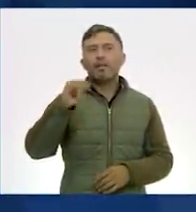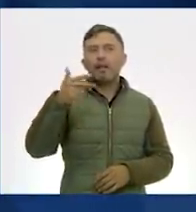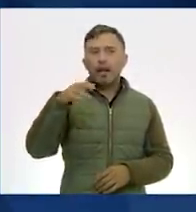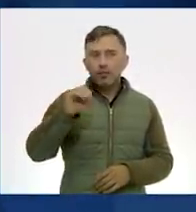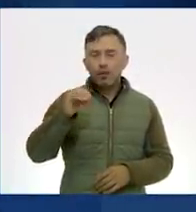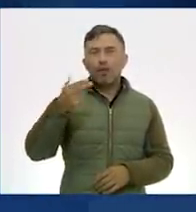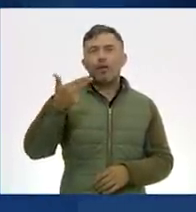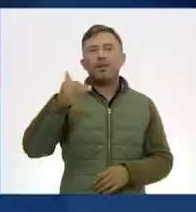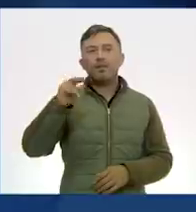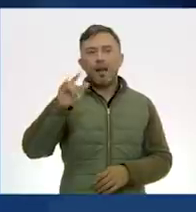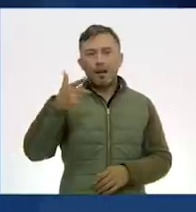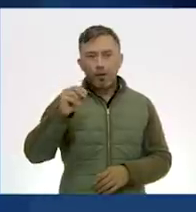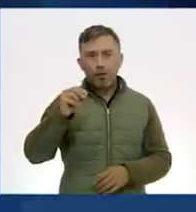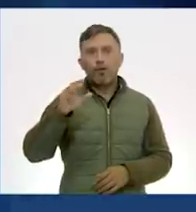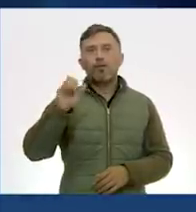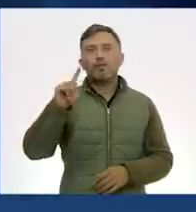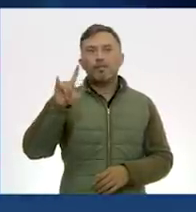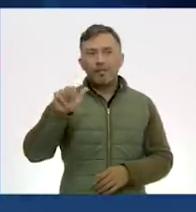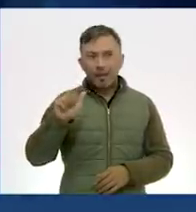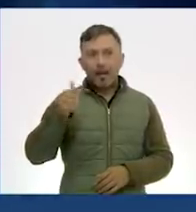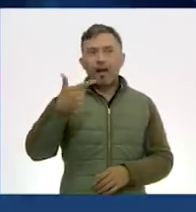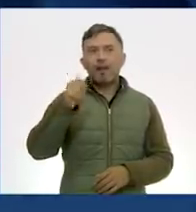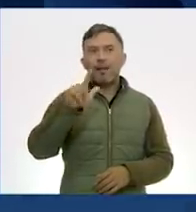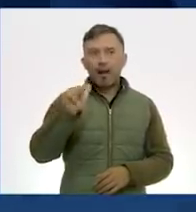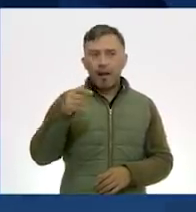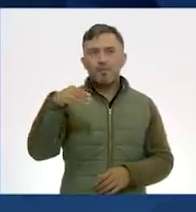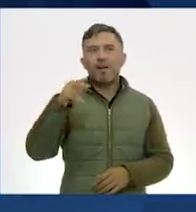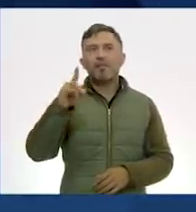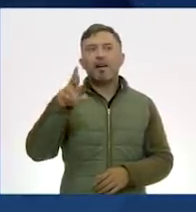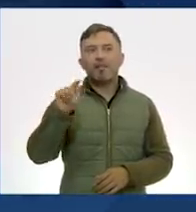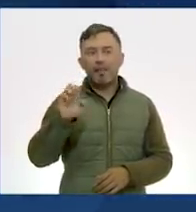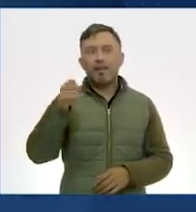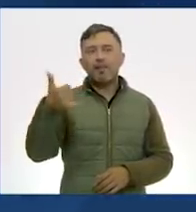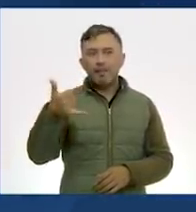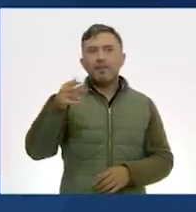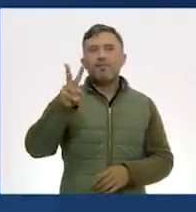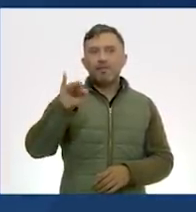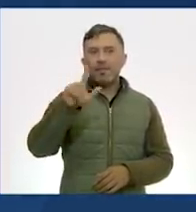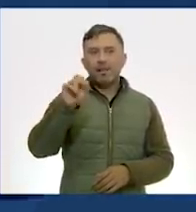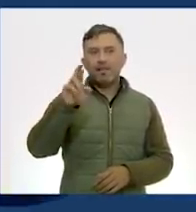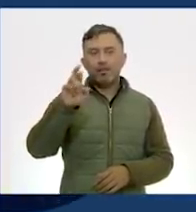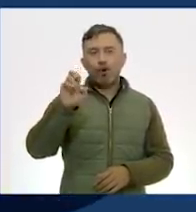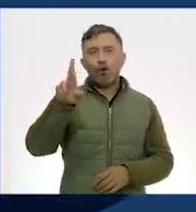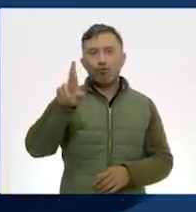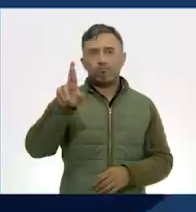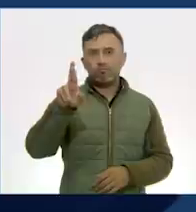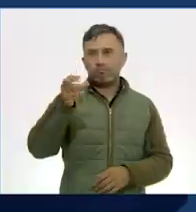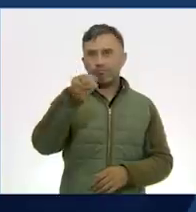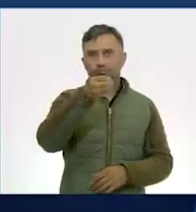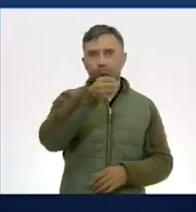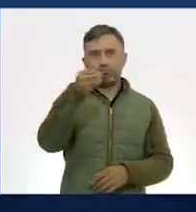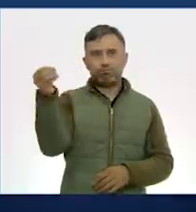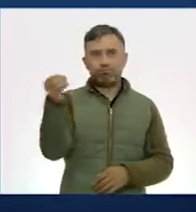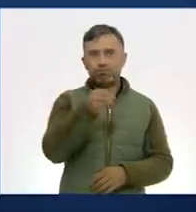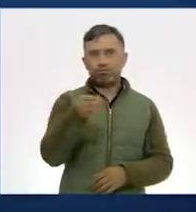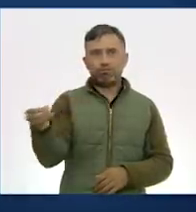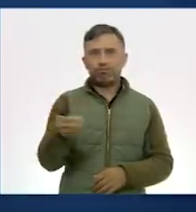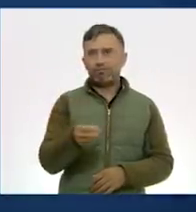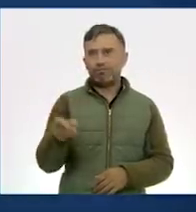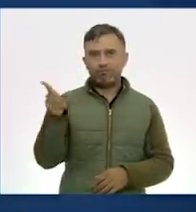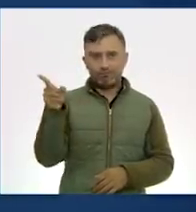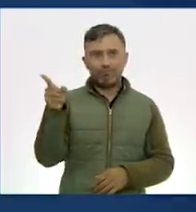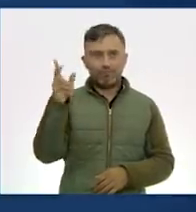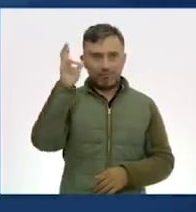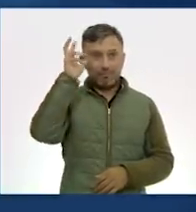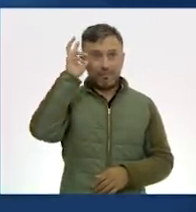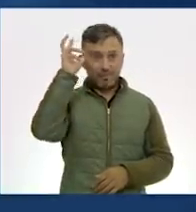y Costilla, Gallaga, Mandarte y Villaseñor. Y ese pues va en la única